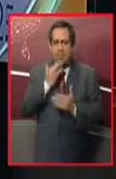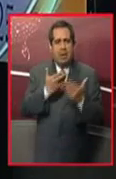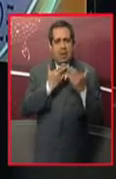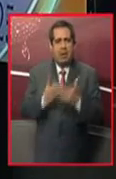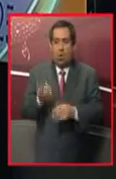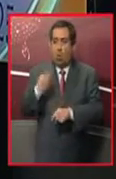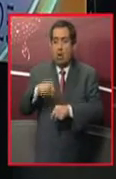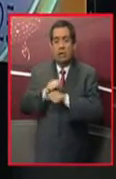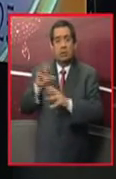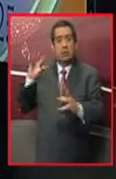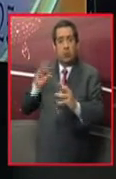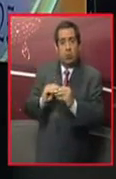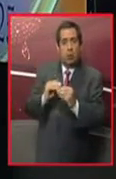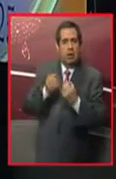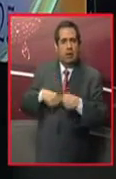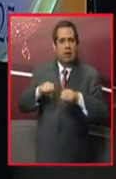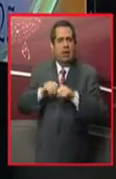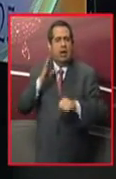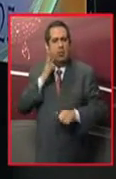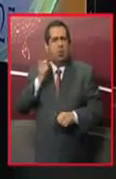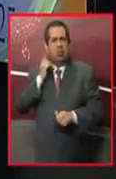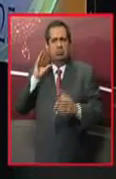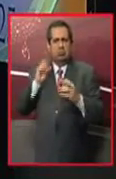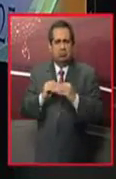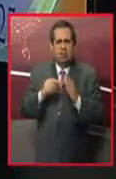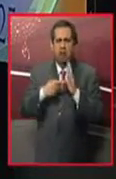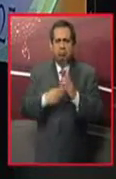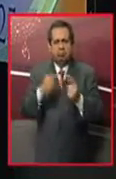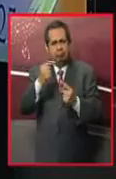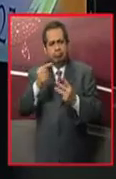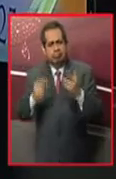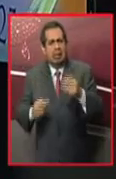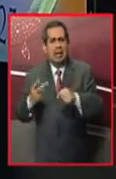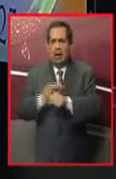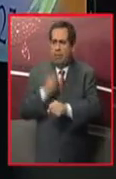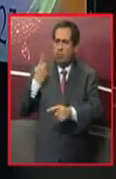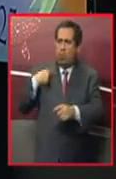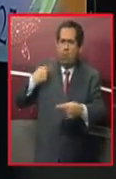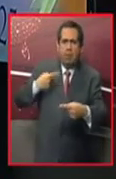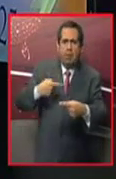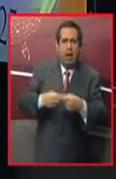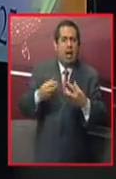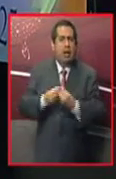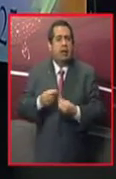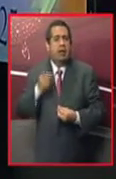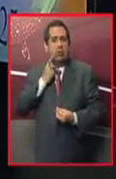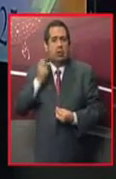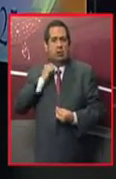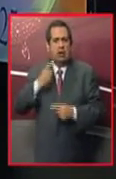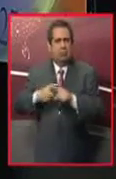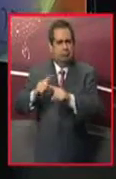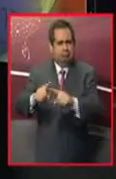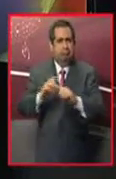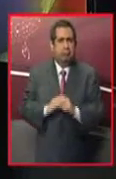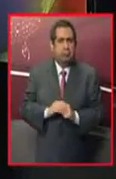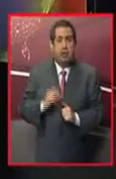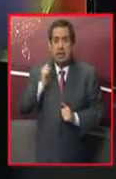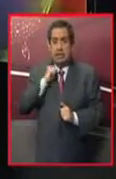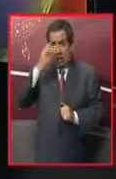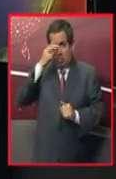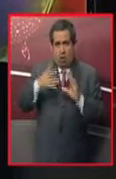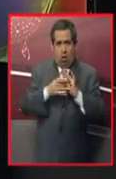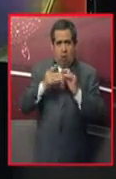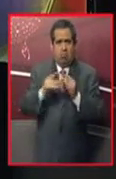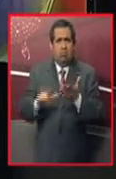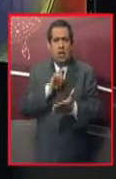Bienvenidos a esta semana en el Congreso, donde le presentamos un resumen de los trabajos más relevantes realizados por legisladores federales. El Senado de la República